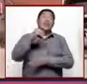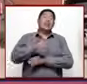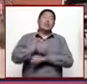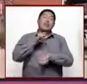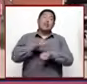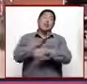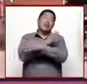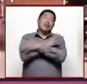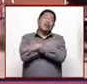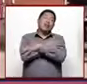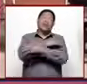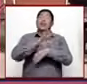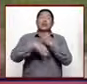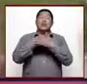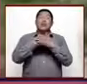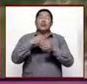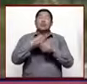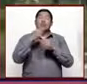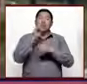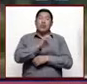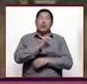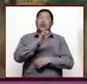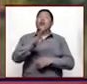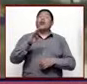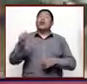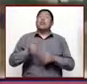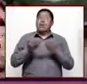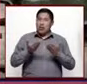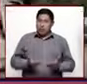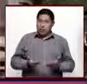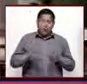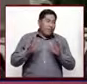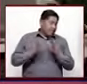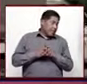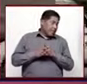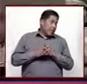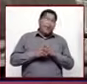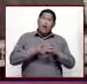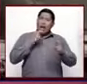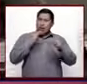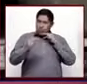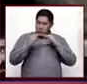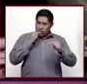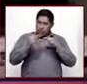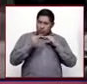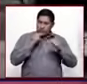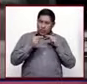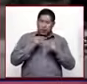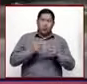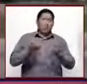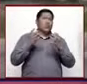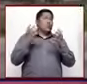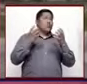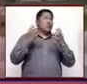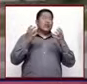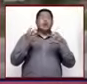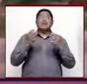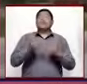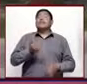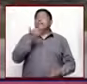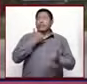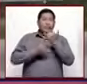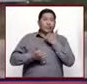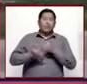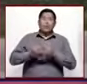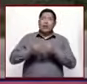saludamos a todo el país desde Cochabamba, Miriam, Lorena. En Cochabamba, Noticieros al Día, de manera exclusiva, ha seguido un